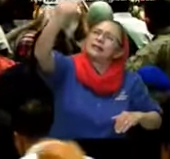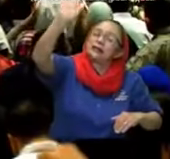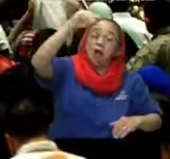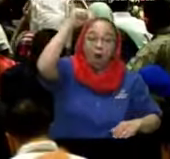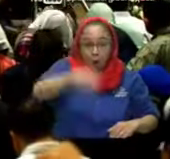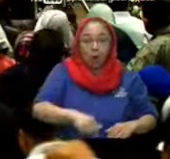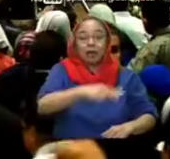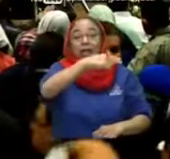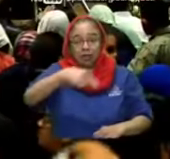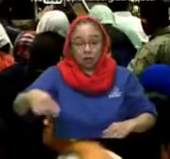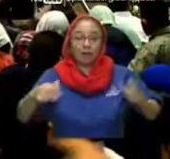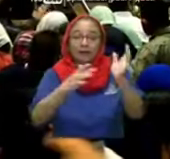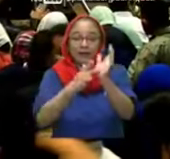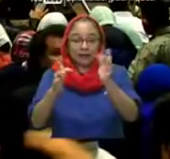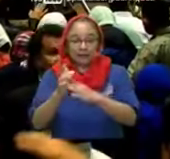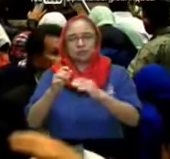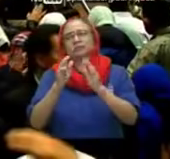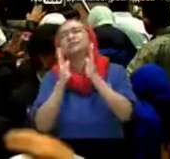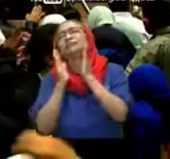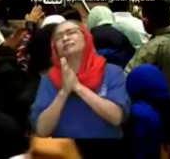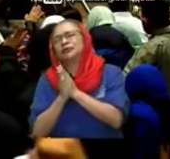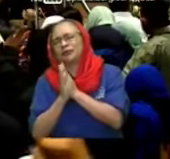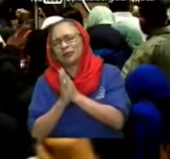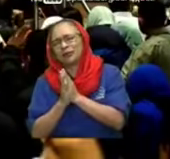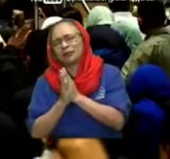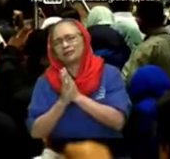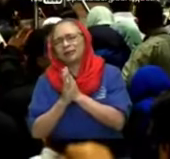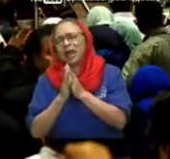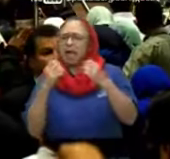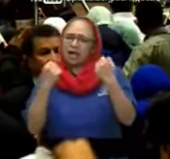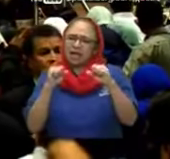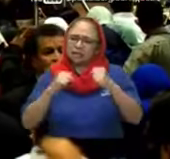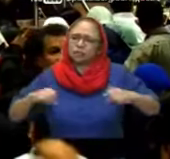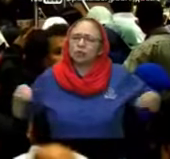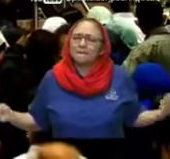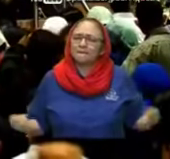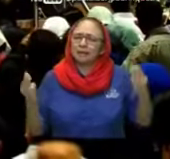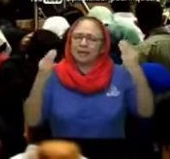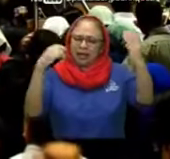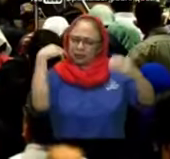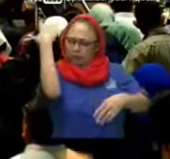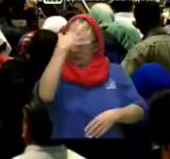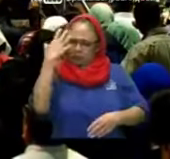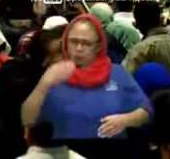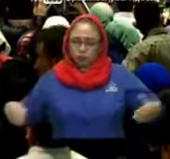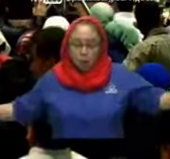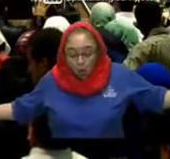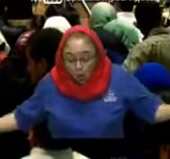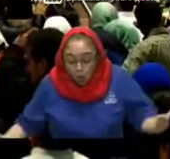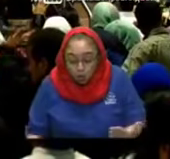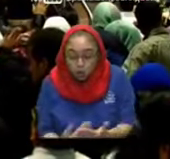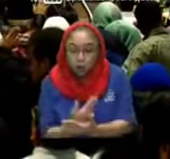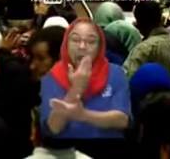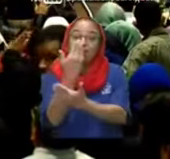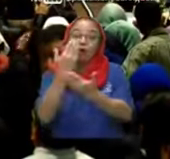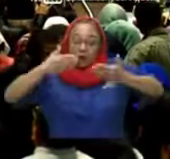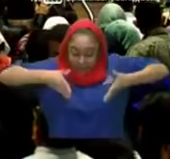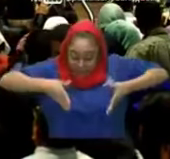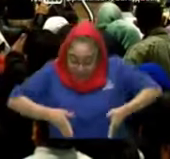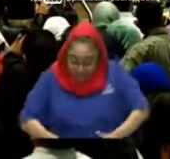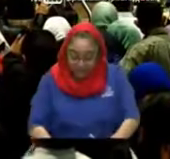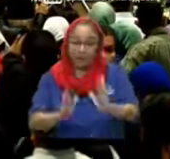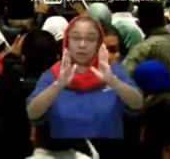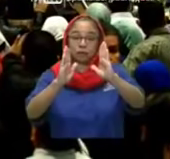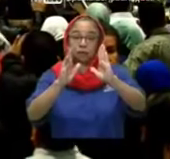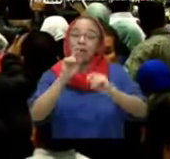Jesús. Señor, haz una obra maravillosa. Haz el milagro del nuevo nacimiento en estas